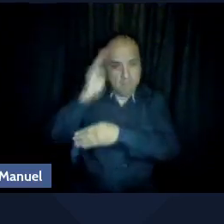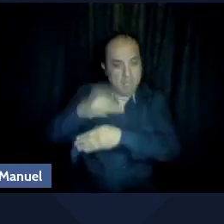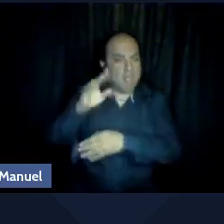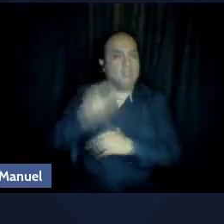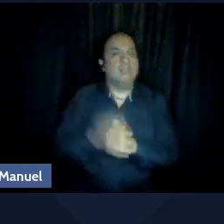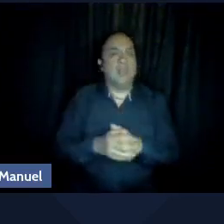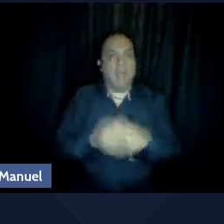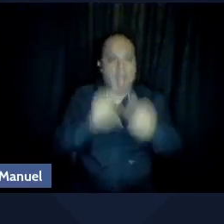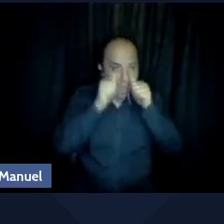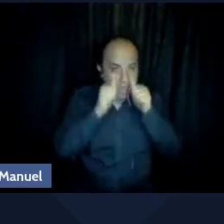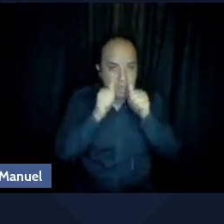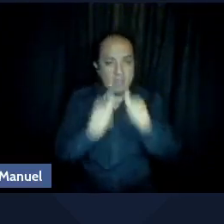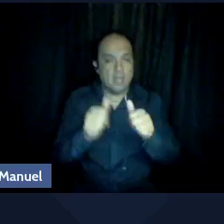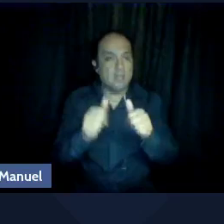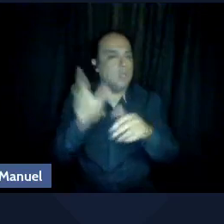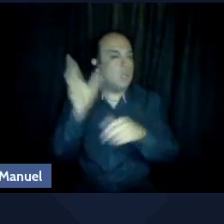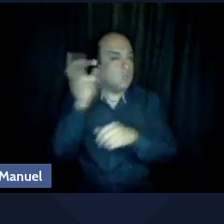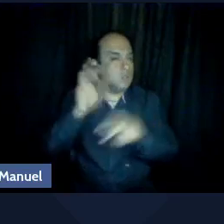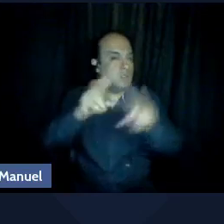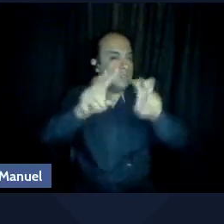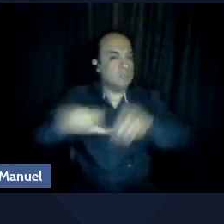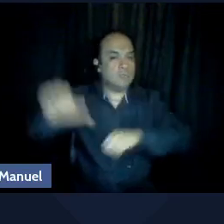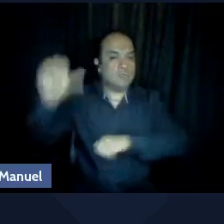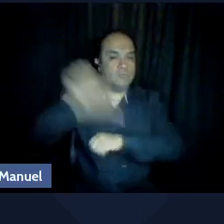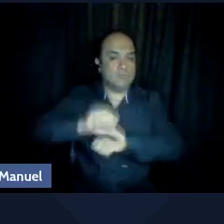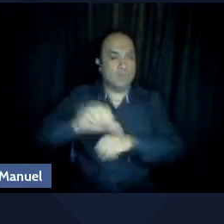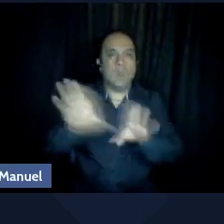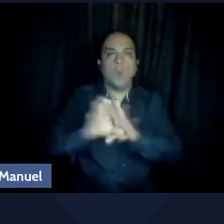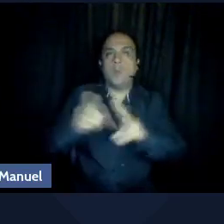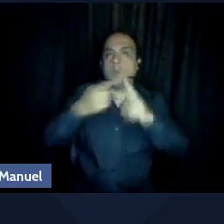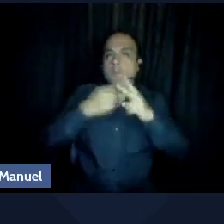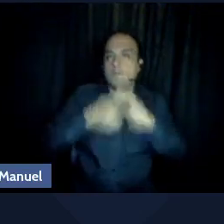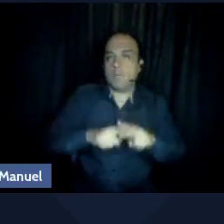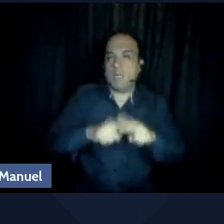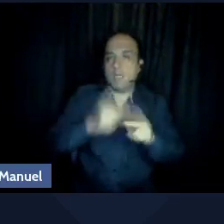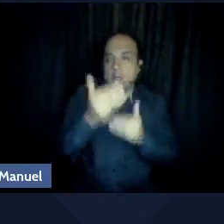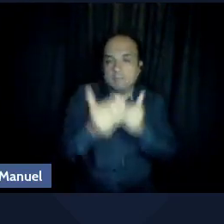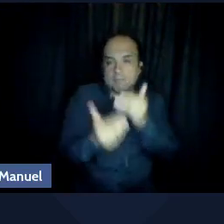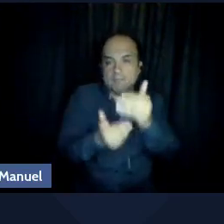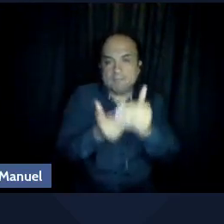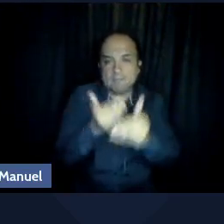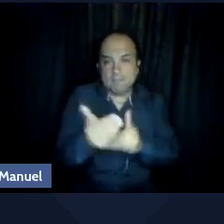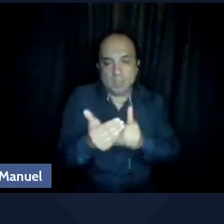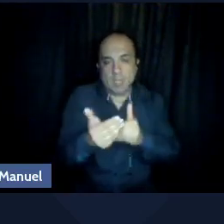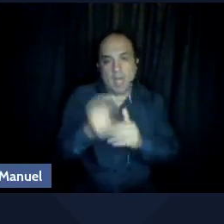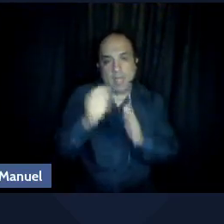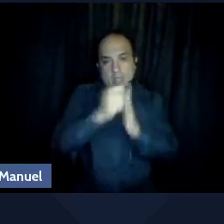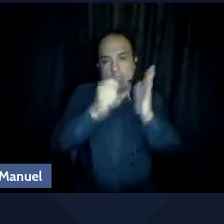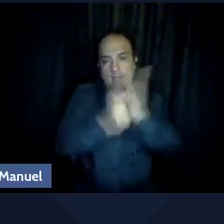escuchar sobre el tema de hoy, cómo empezar pasos prácticos para crear un testamento.